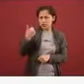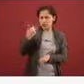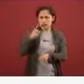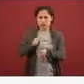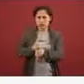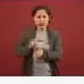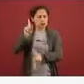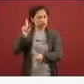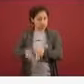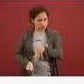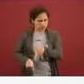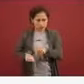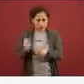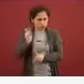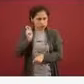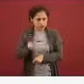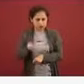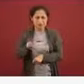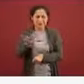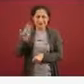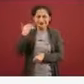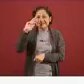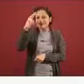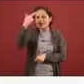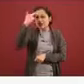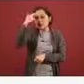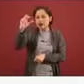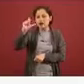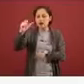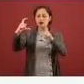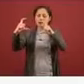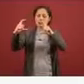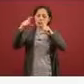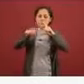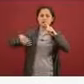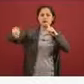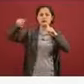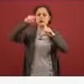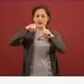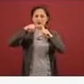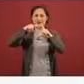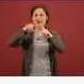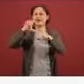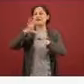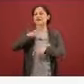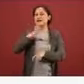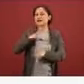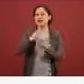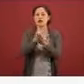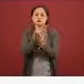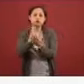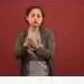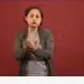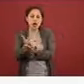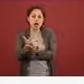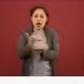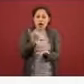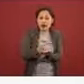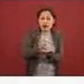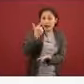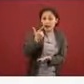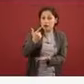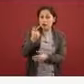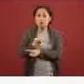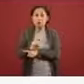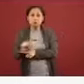días, aquel diagrama de círculo o de pastel que tenía la proporción de graves y la proporción